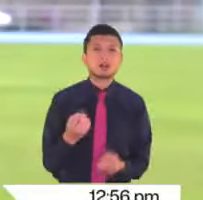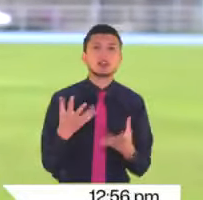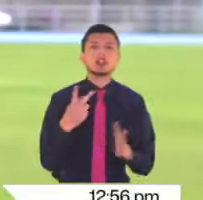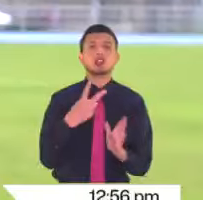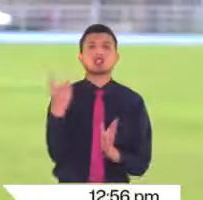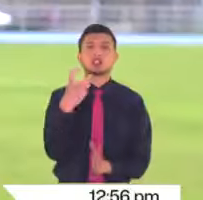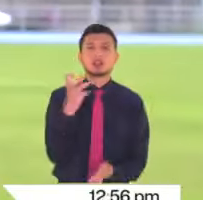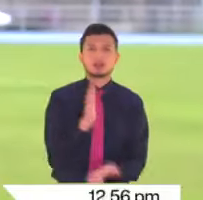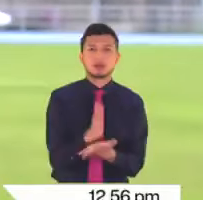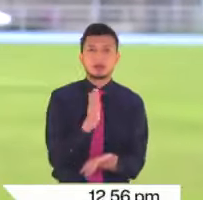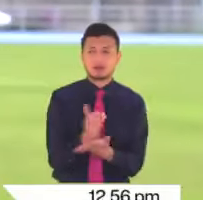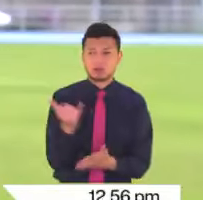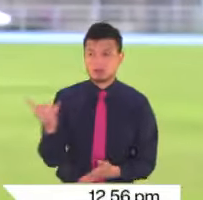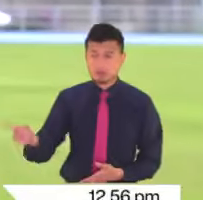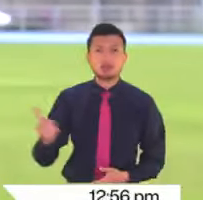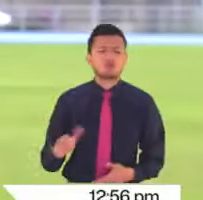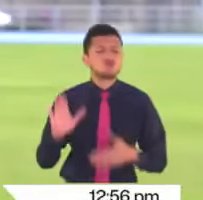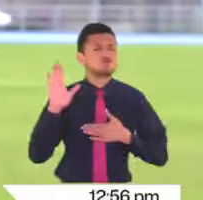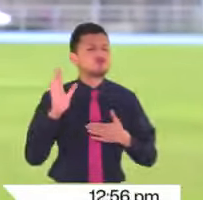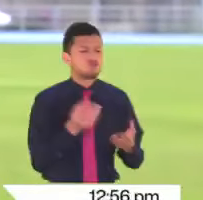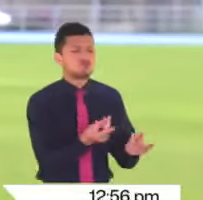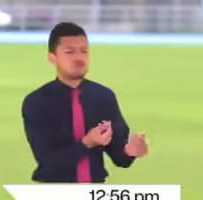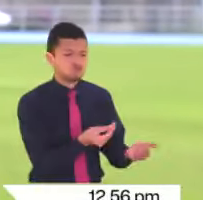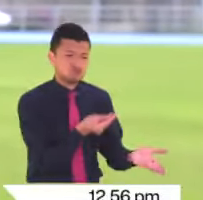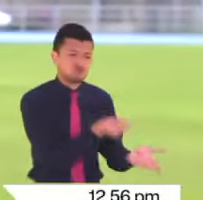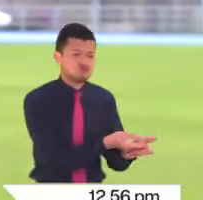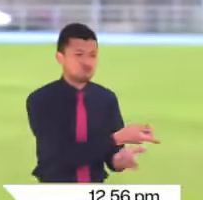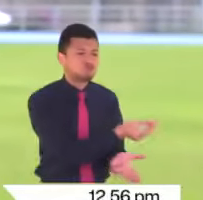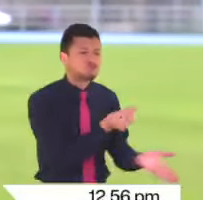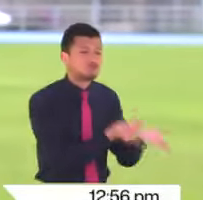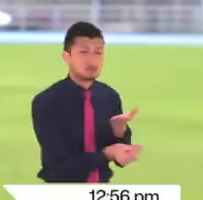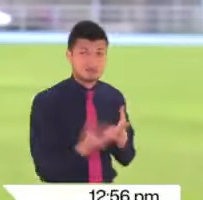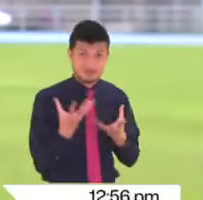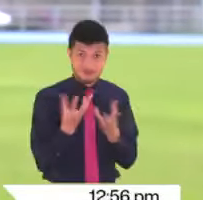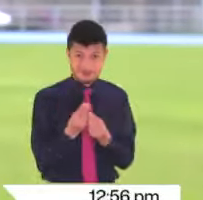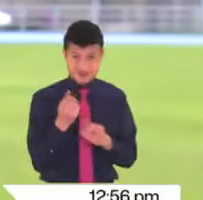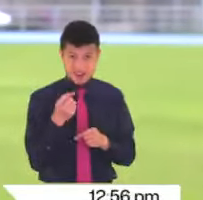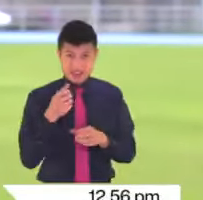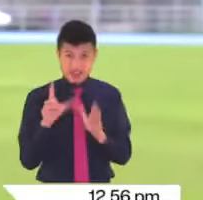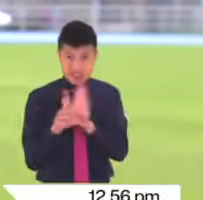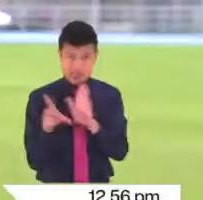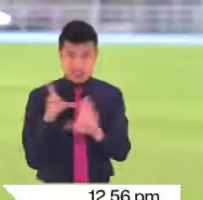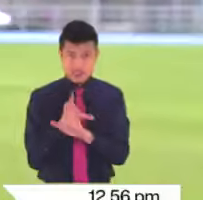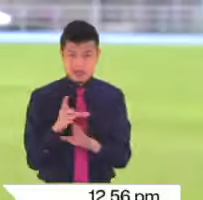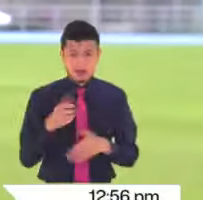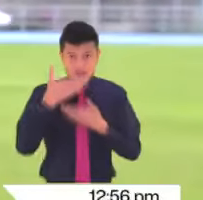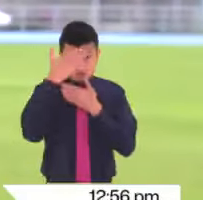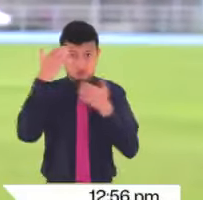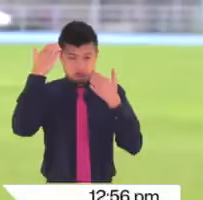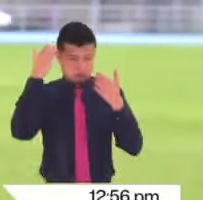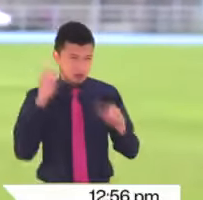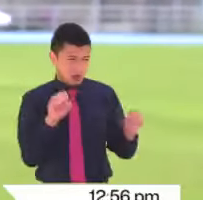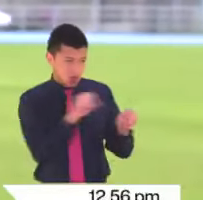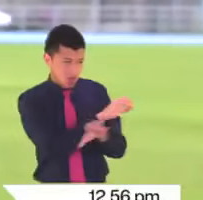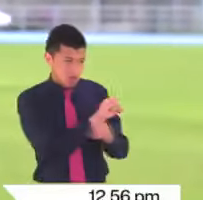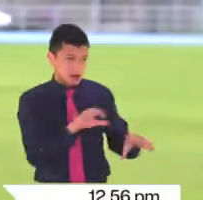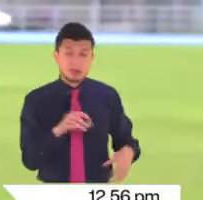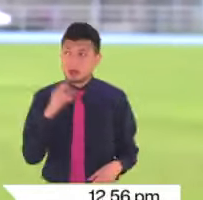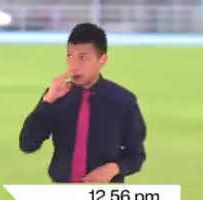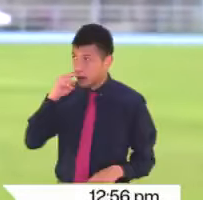ofreciéndoles dinero y con falsas promesas. Estos grupos armados ilegales que operan en la zona acuden a engaños para